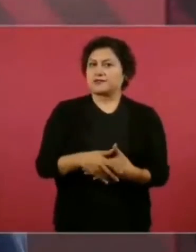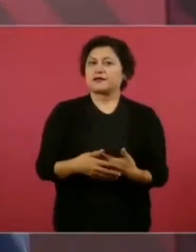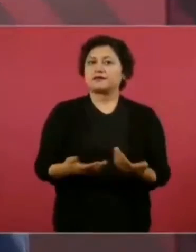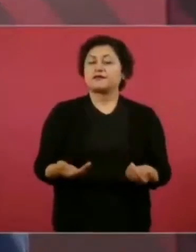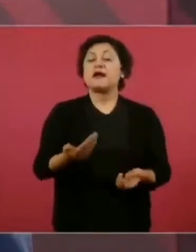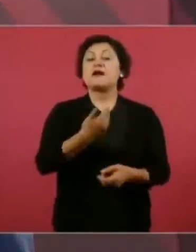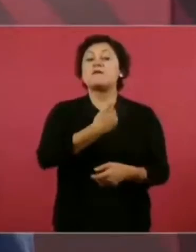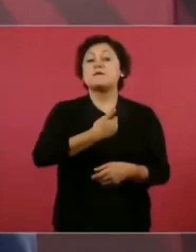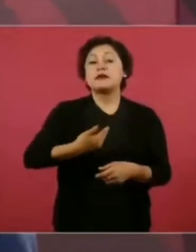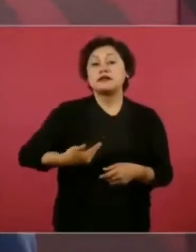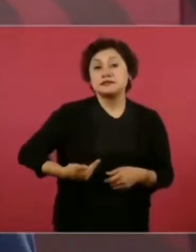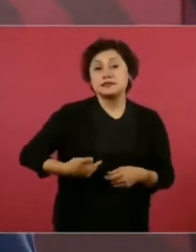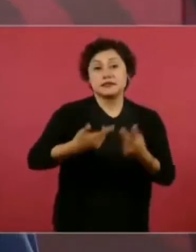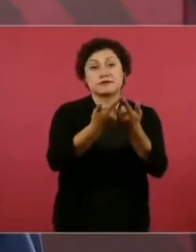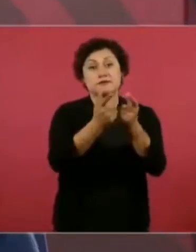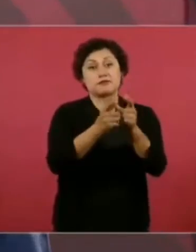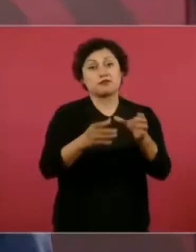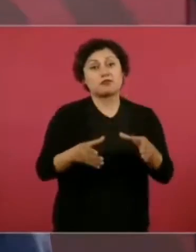ustedes